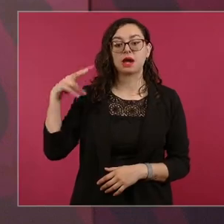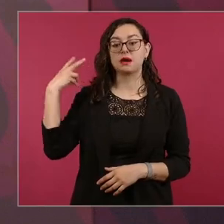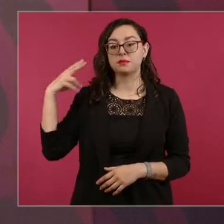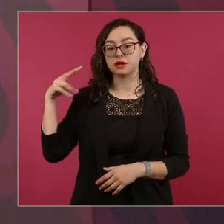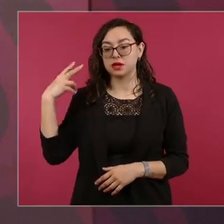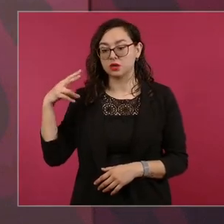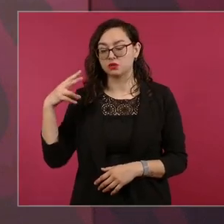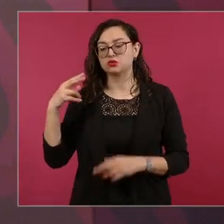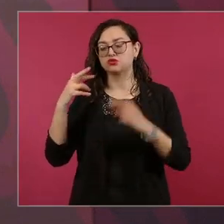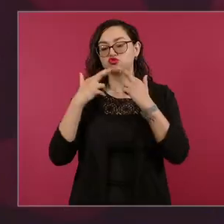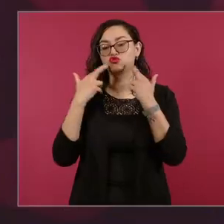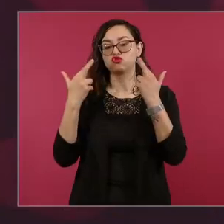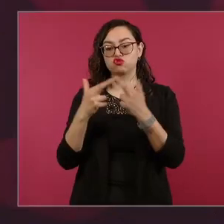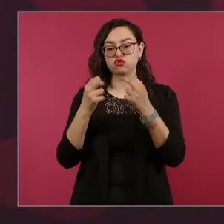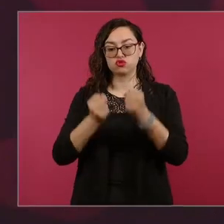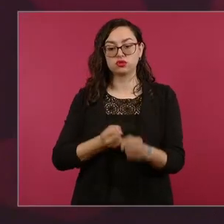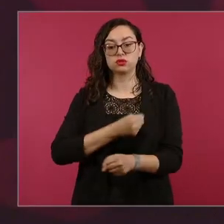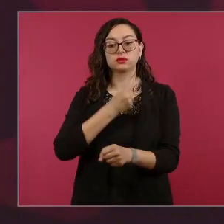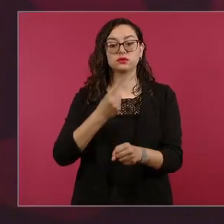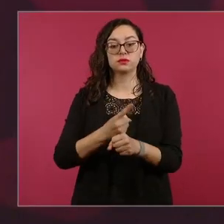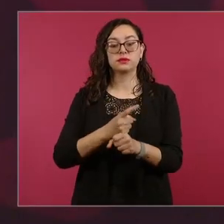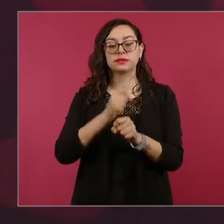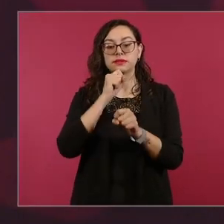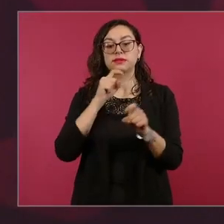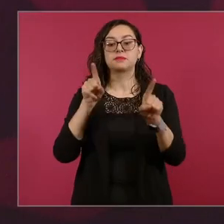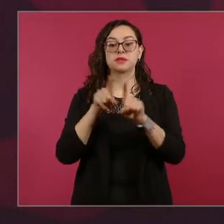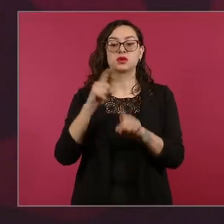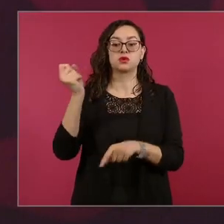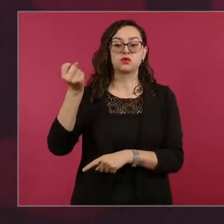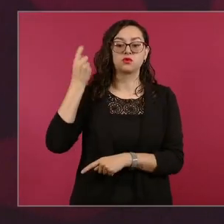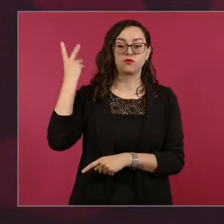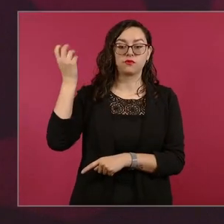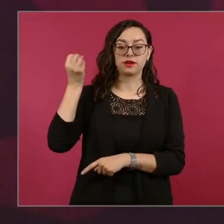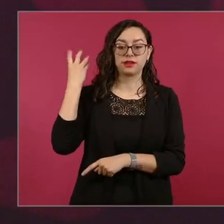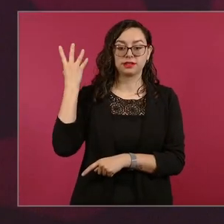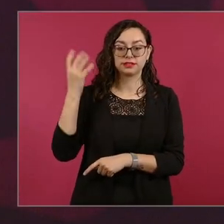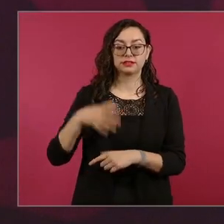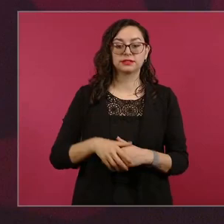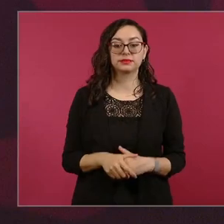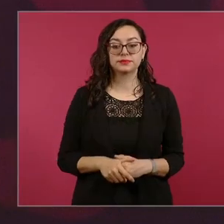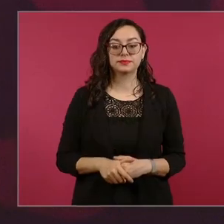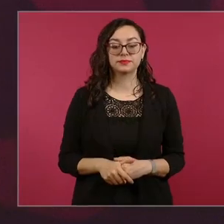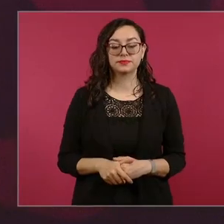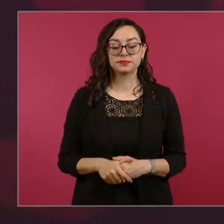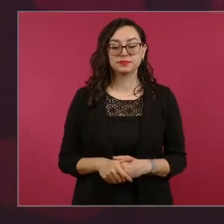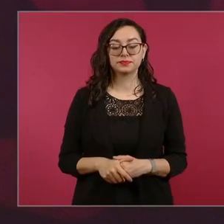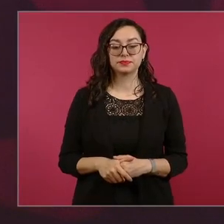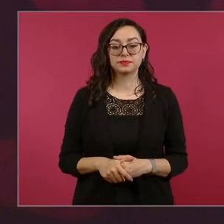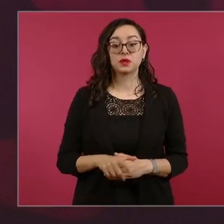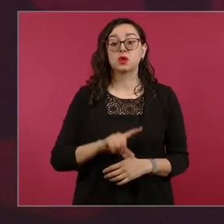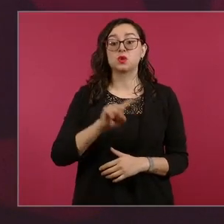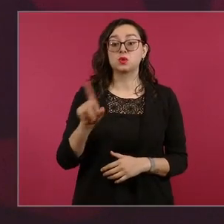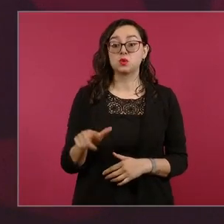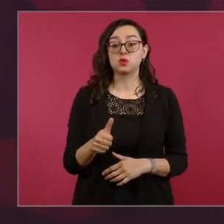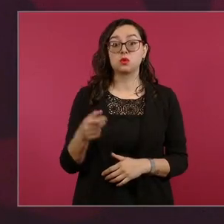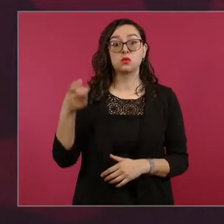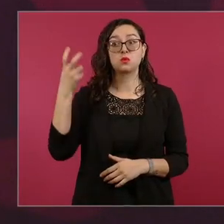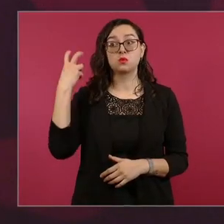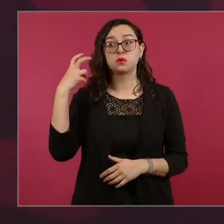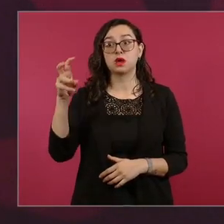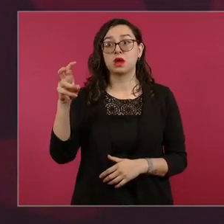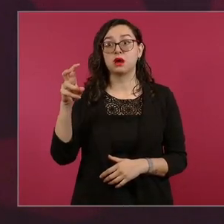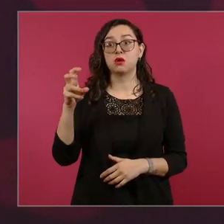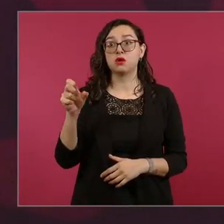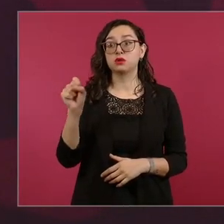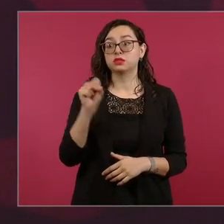Coatzacoalcos, mañana jueves y el viernes. Y tenemos gira por el